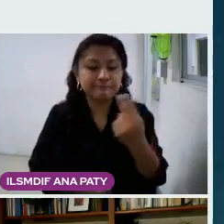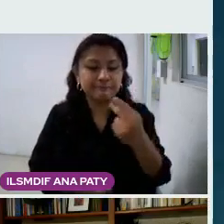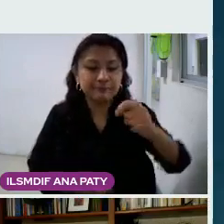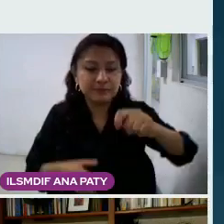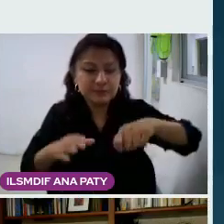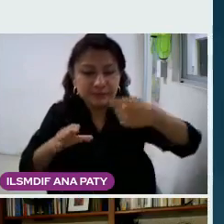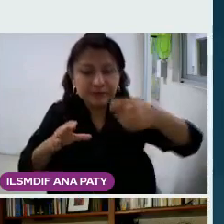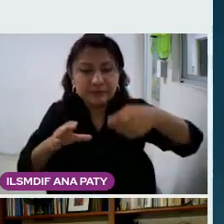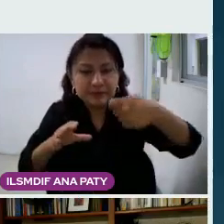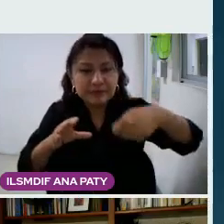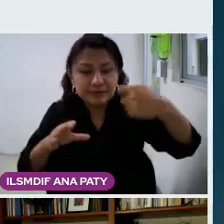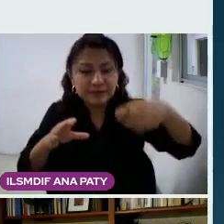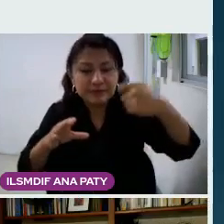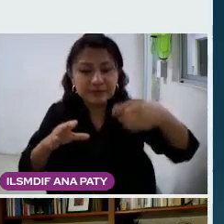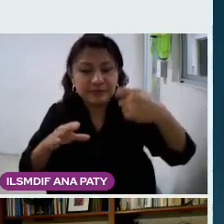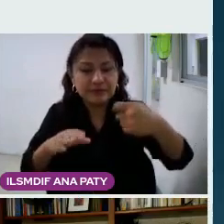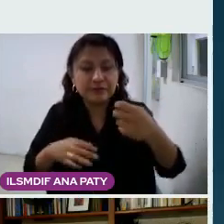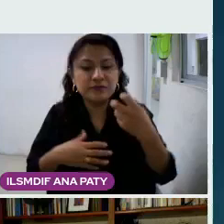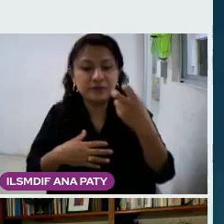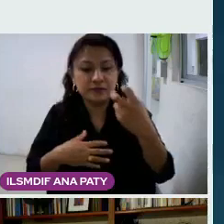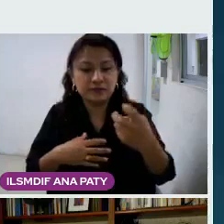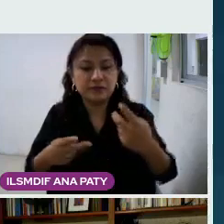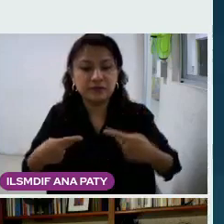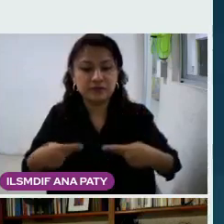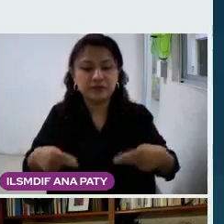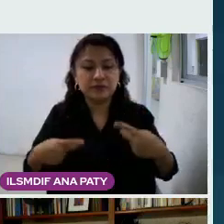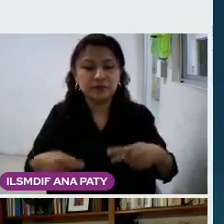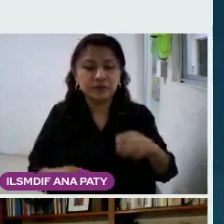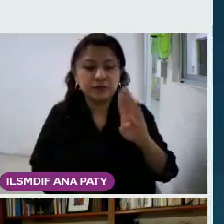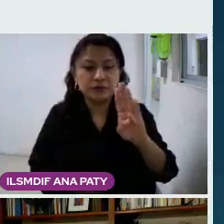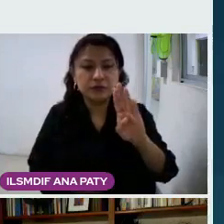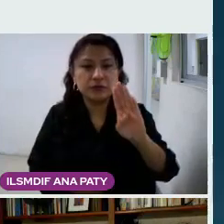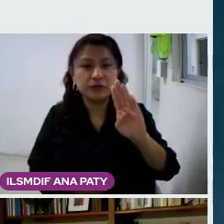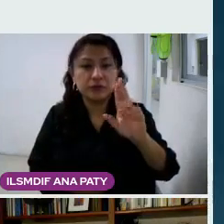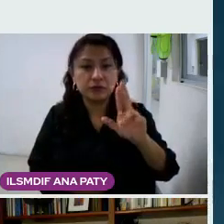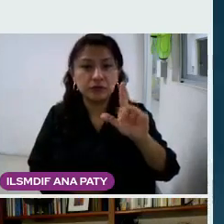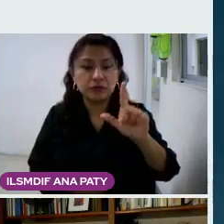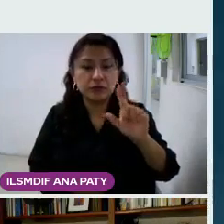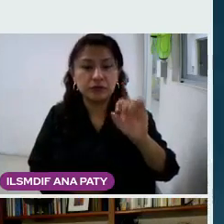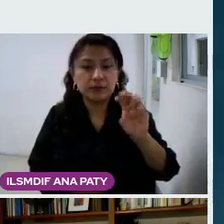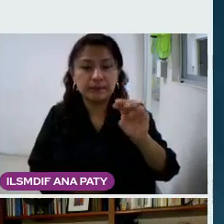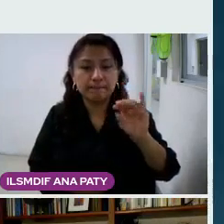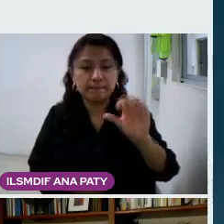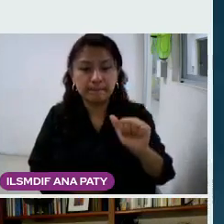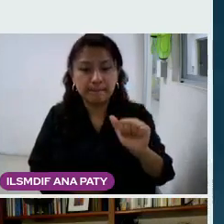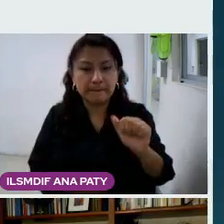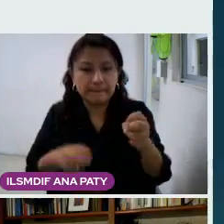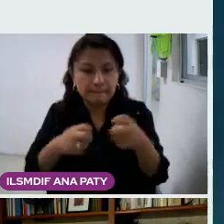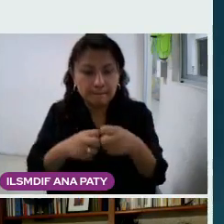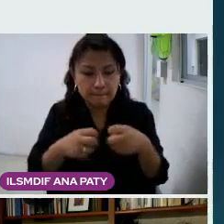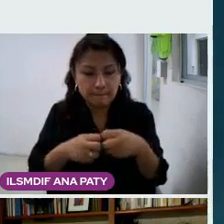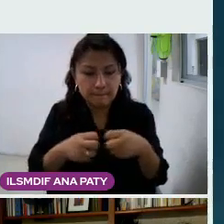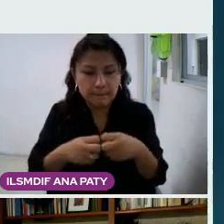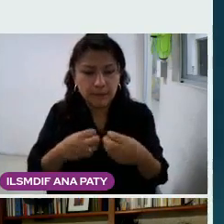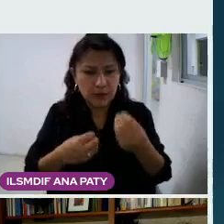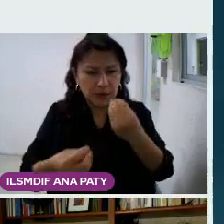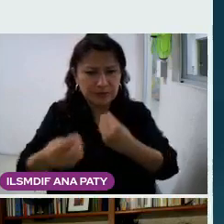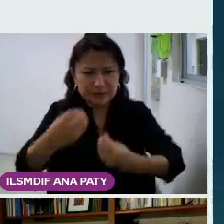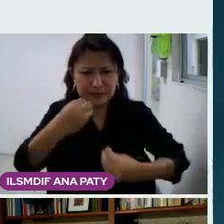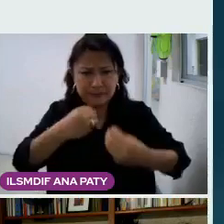autoevaluación. Pareciera ser que no sabemos bien vernos y que no sabemos ver toda